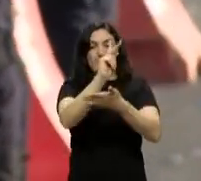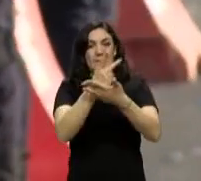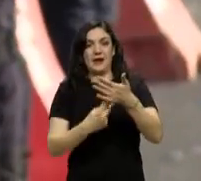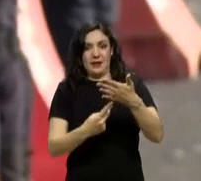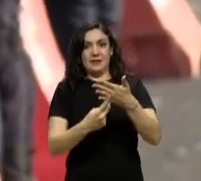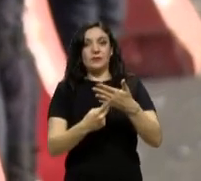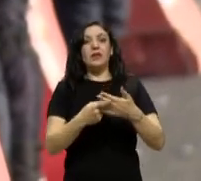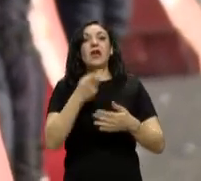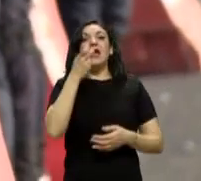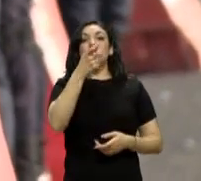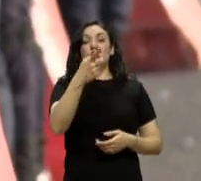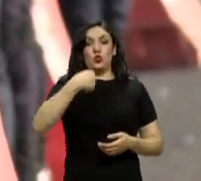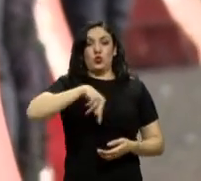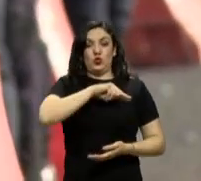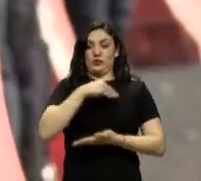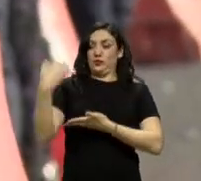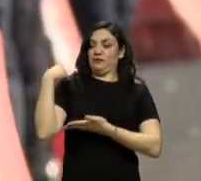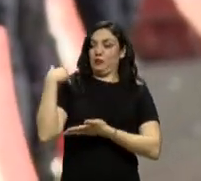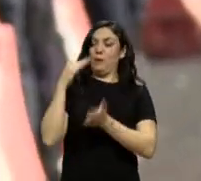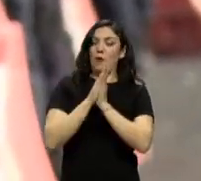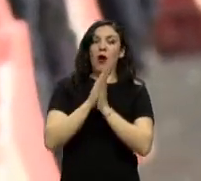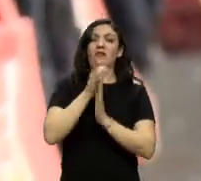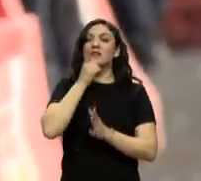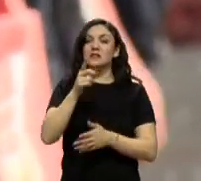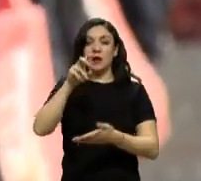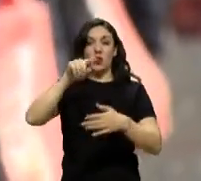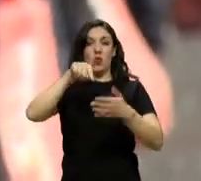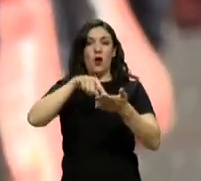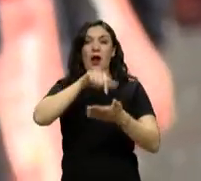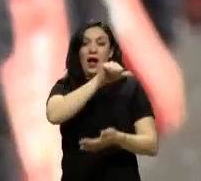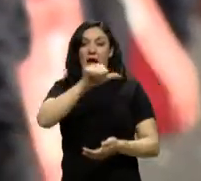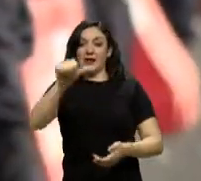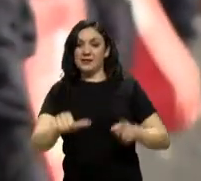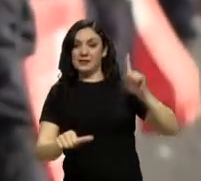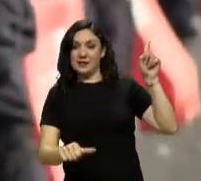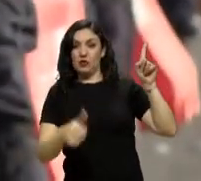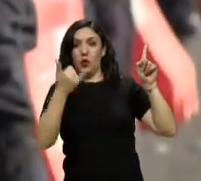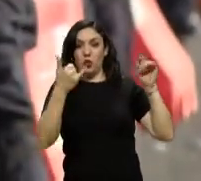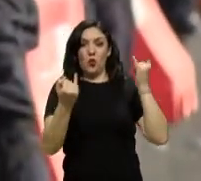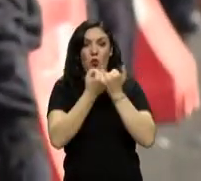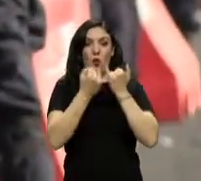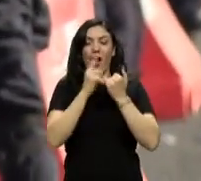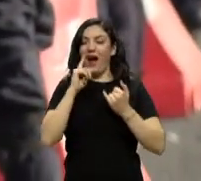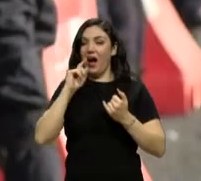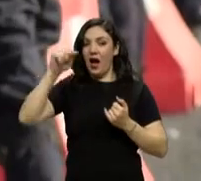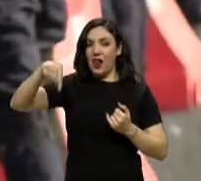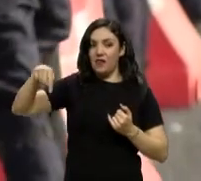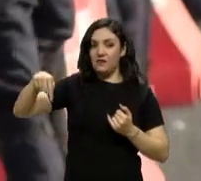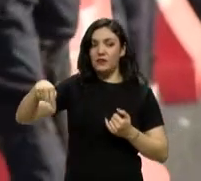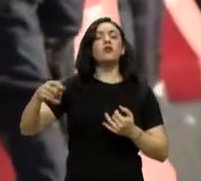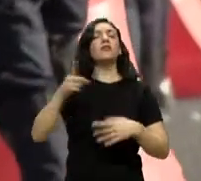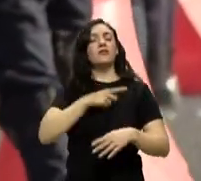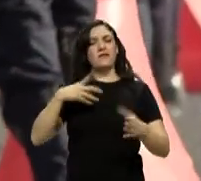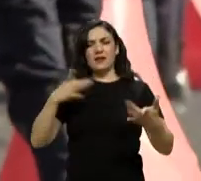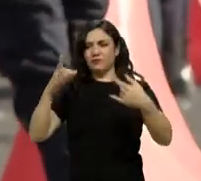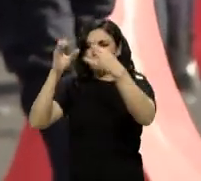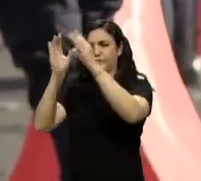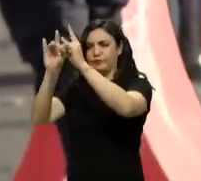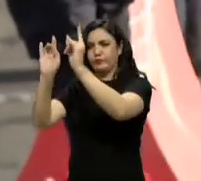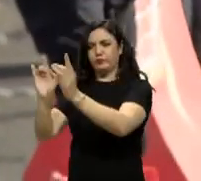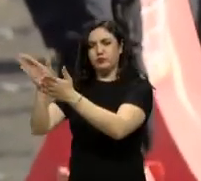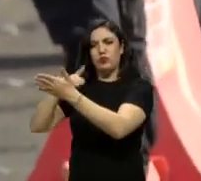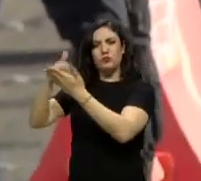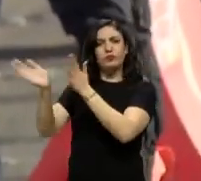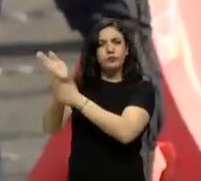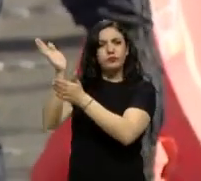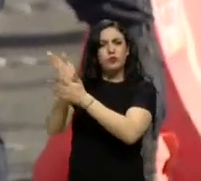estratégico gobernadora tú nos pediste que en el municipio de asientos y de Calvillo hiciéramos estas puertas y hoy se están haciendo realidad